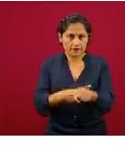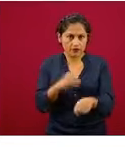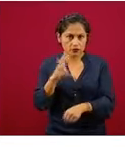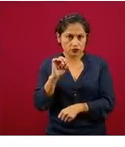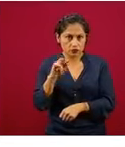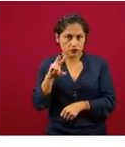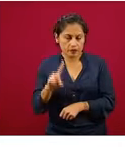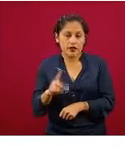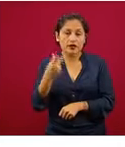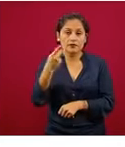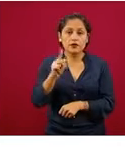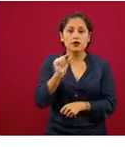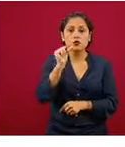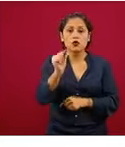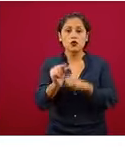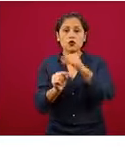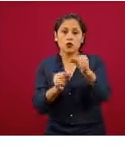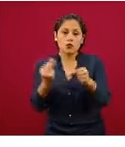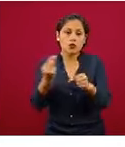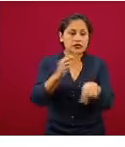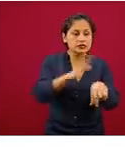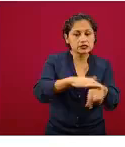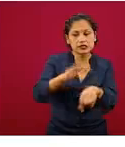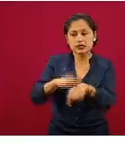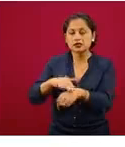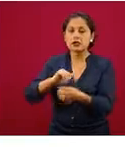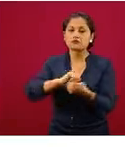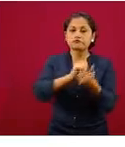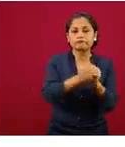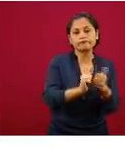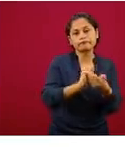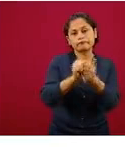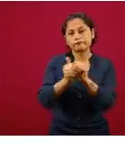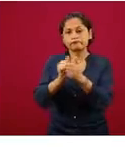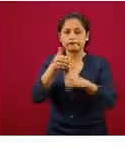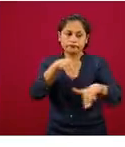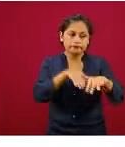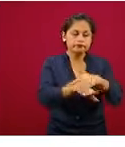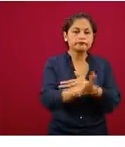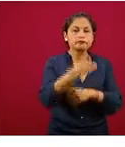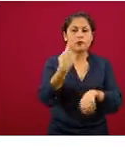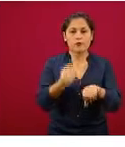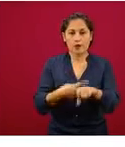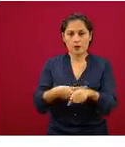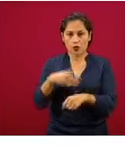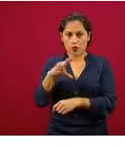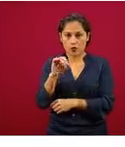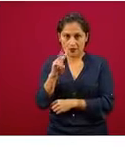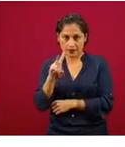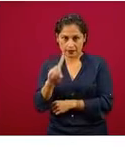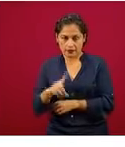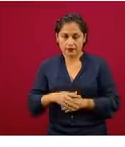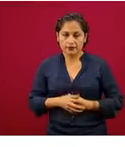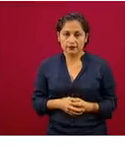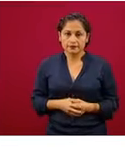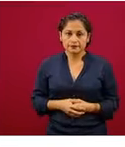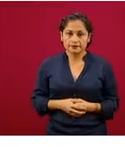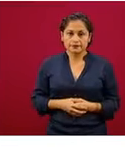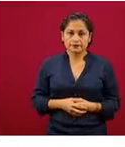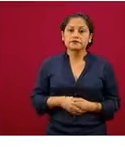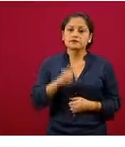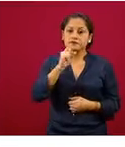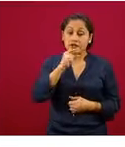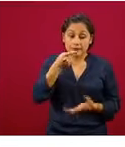requiriendo y se va necesitando su utilización, se van convirtiendo en hospitales COVID, y además también